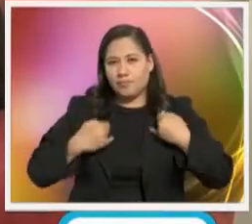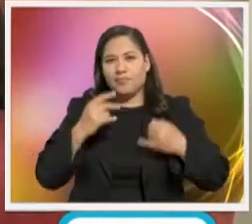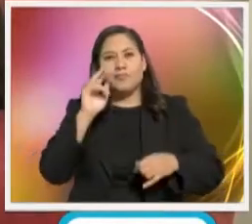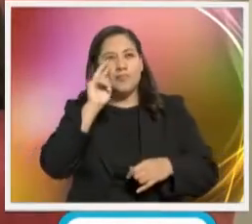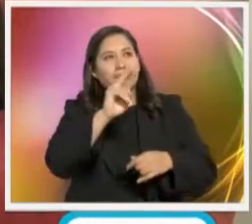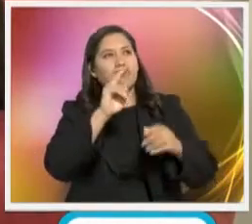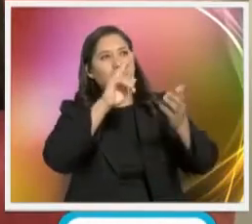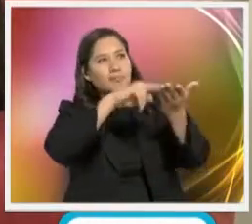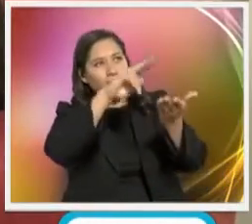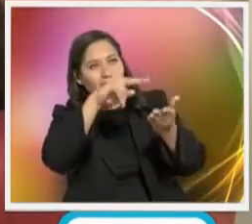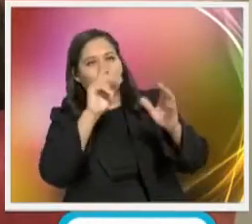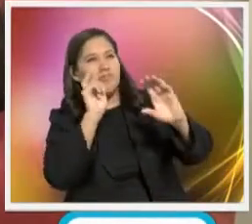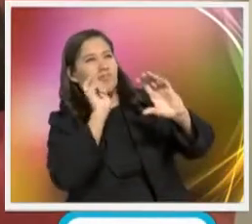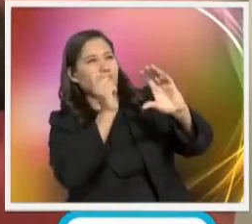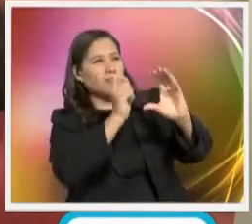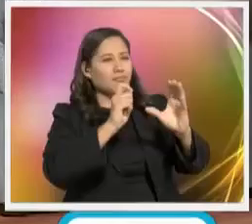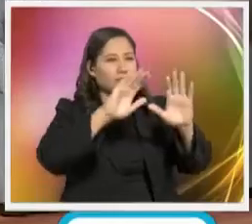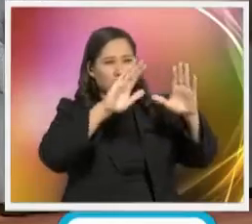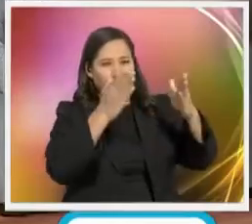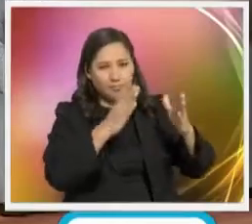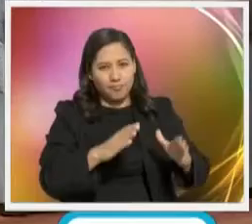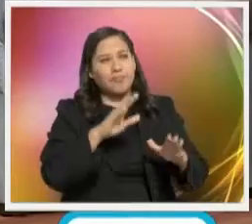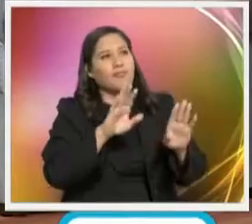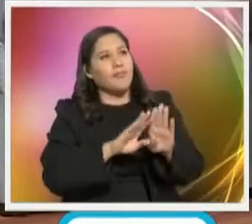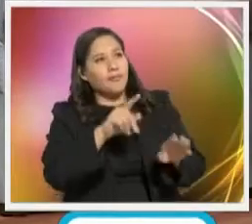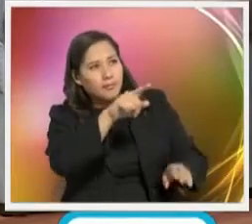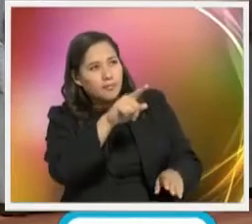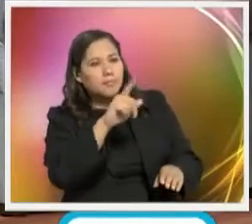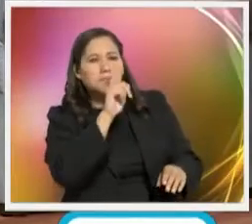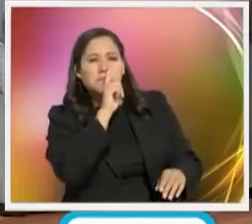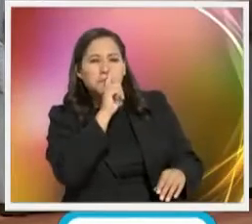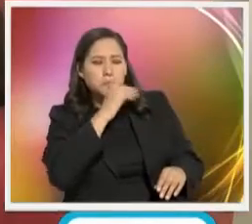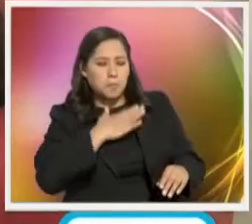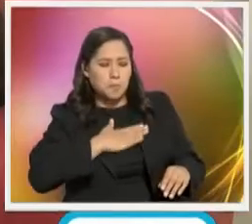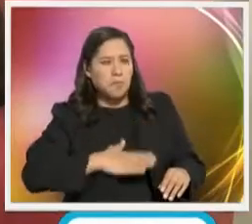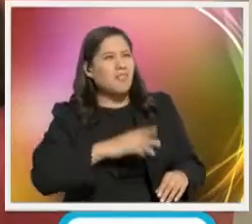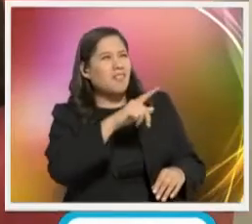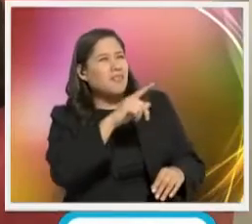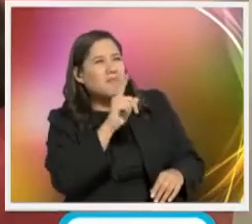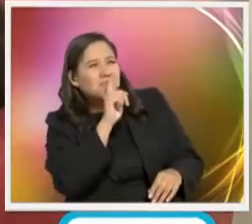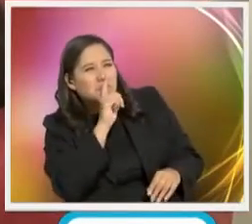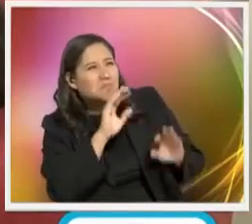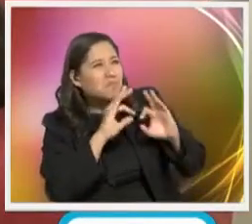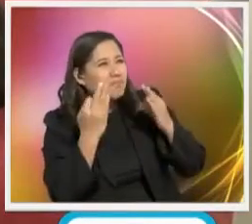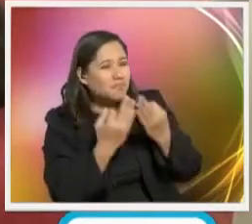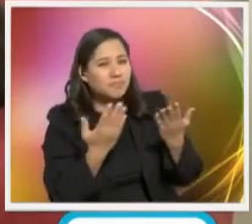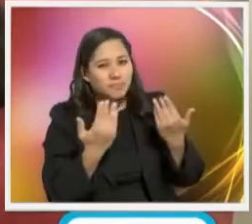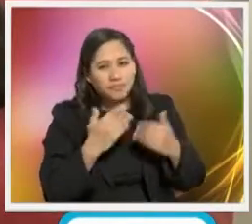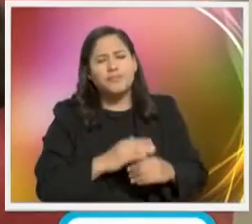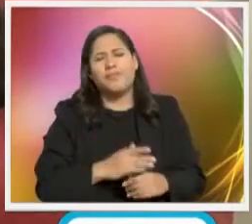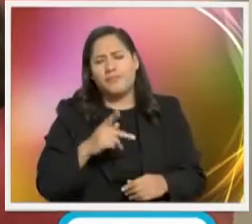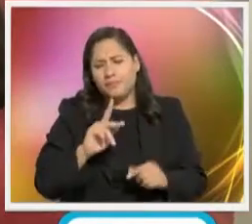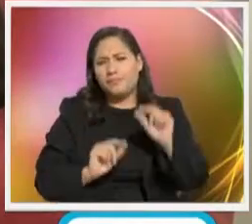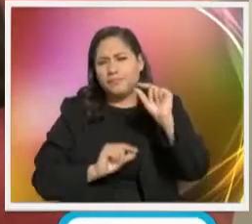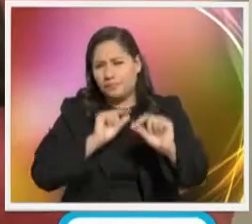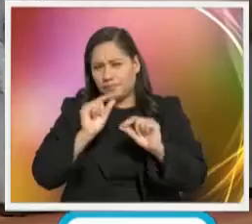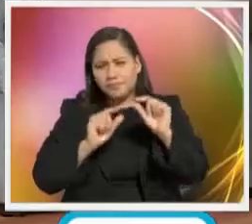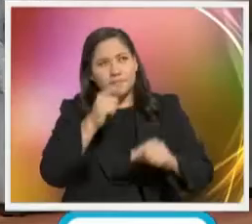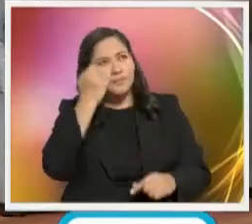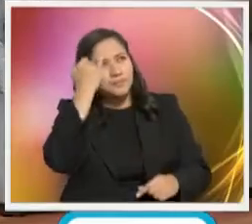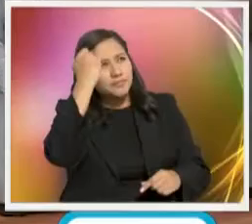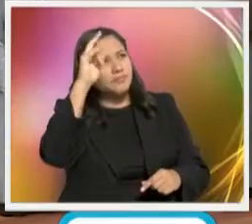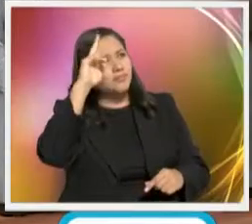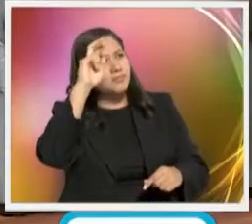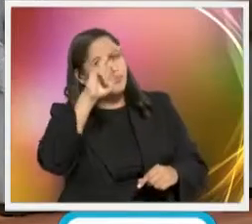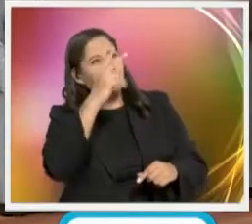las pinturas que dejan de ser como eran en el medioevo, absolutamente planas y sin formas, y pues se empezó a idealizar toda